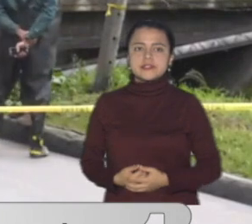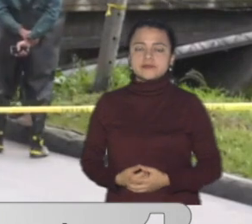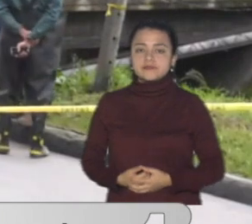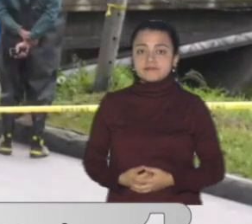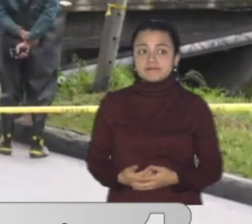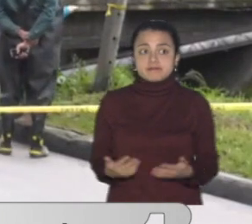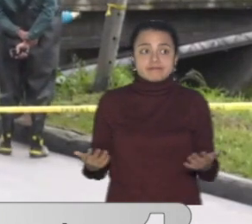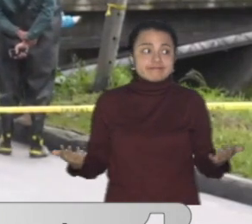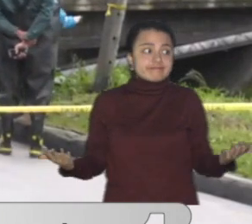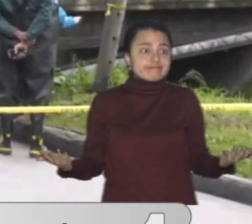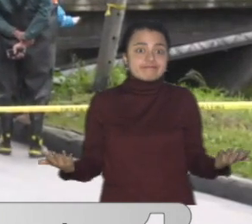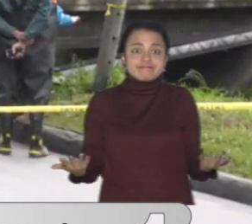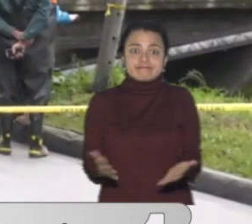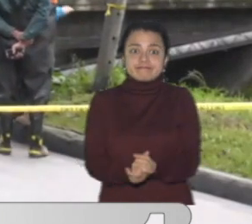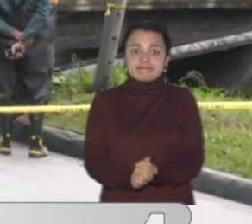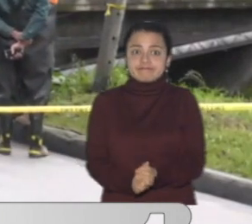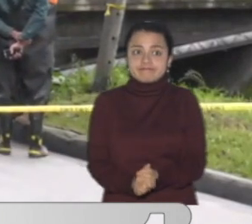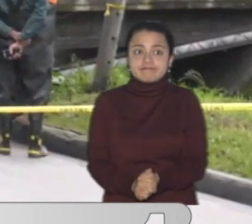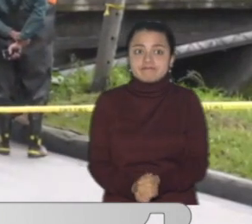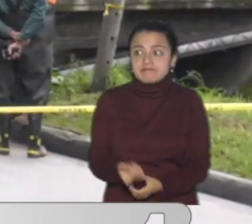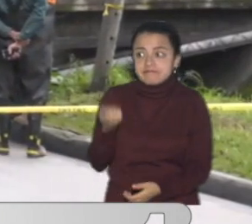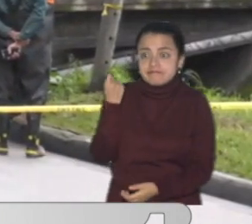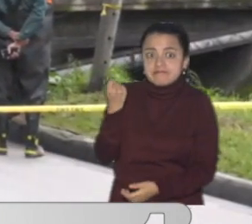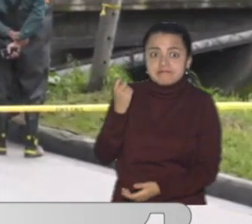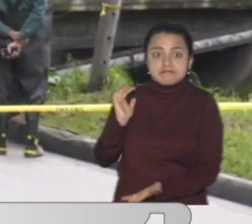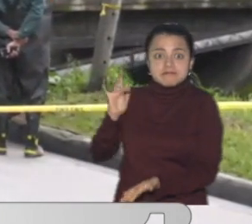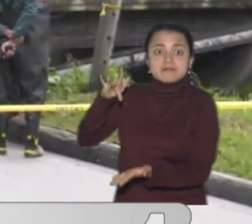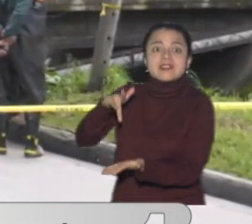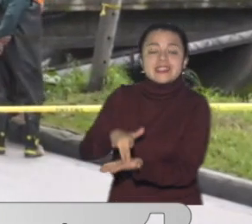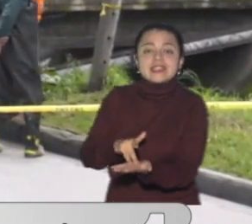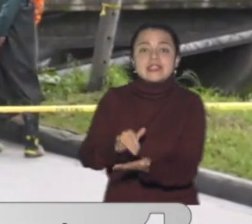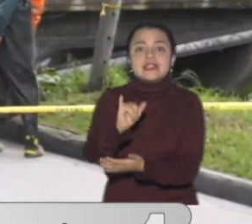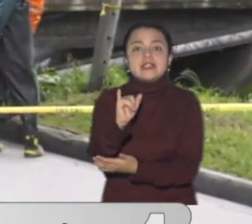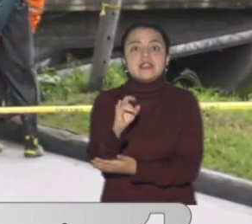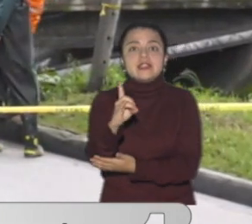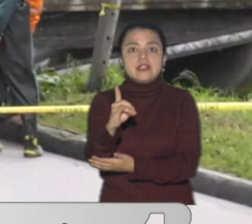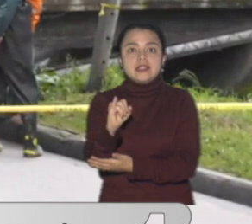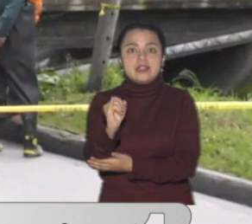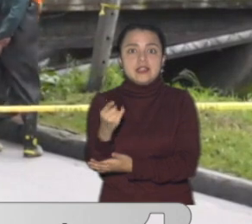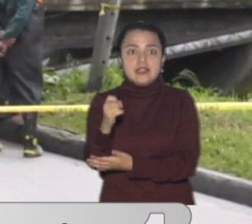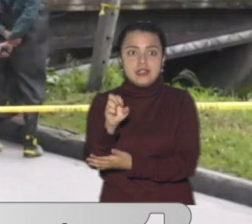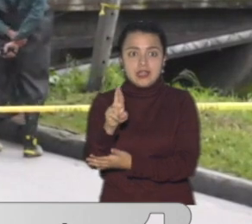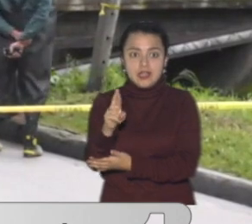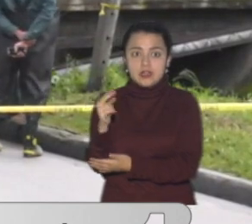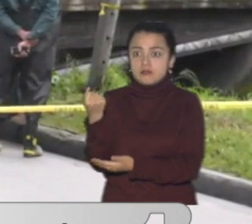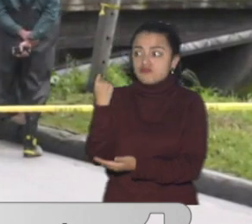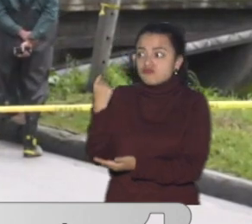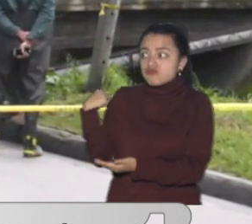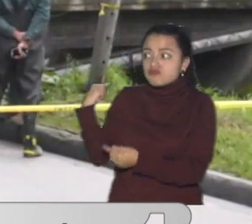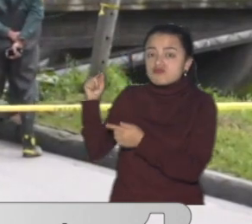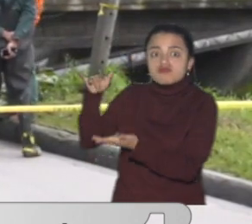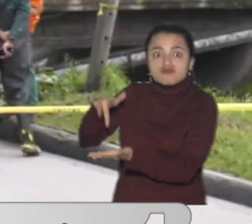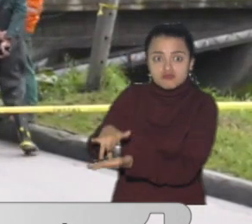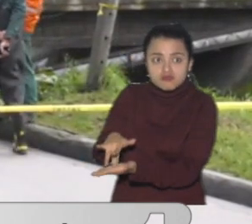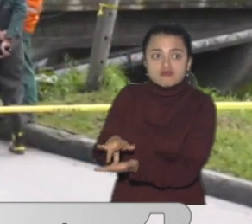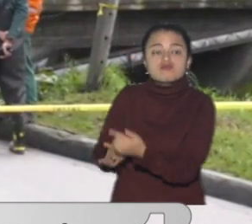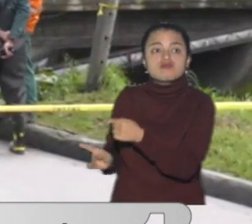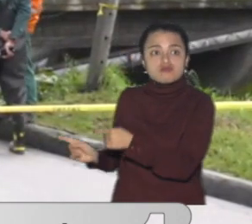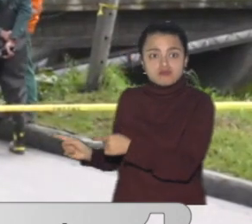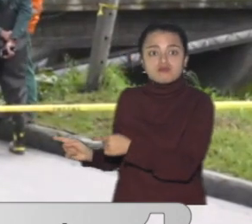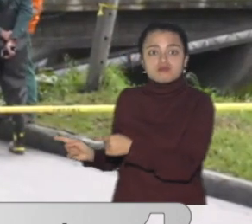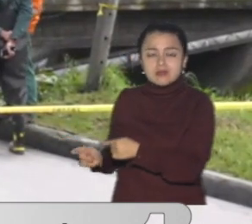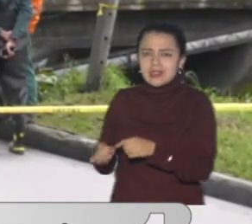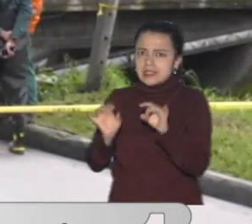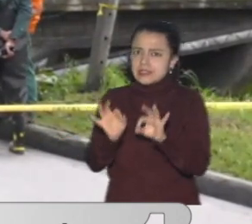Luisa, es compleja la situación hasta ahora. Incluso hace pocos minutos llegó el IDIGER para evaluar el nivel de riesgo en el que se encuentran las viviendas alrededor de esta